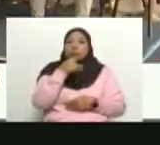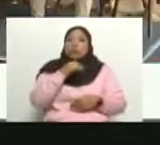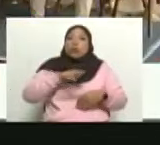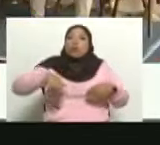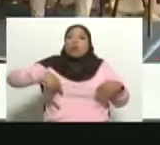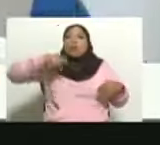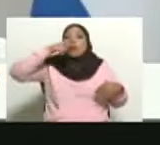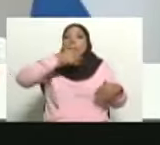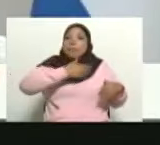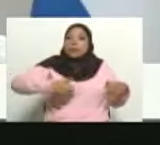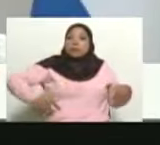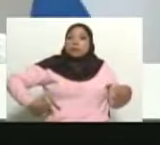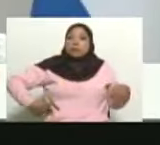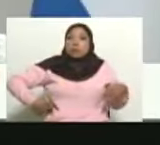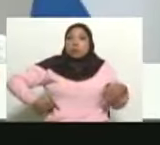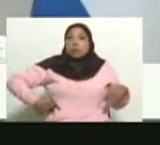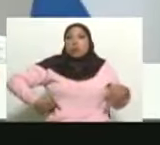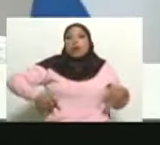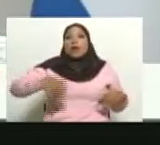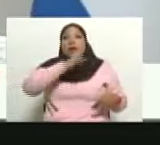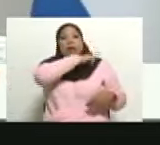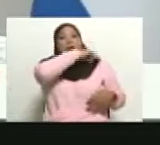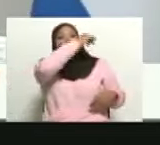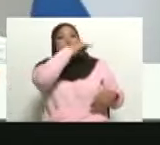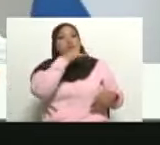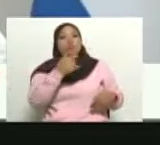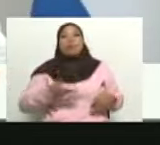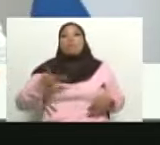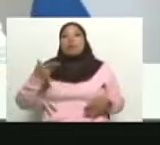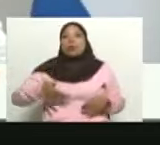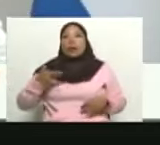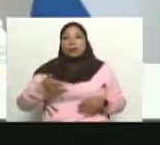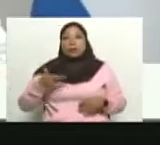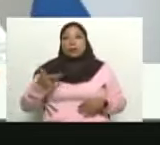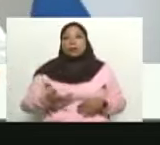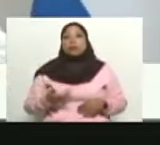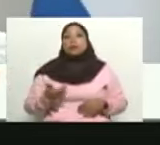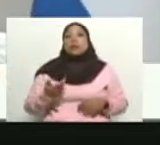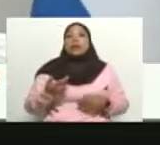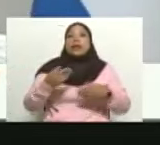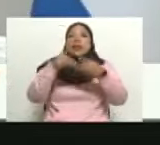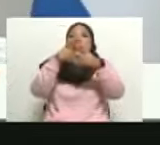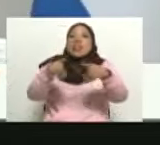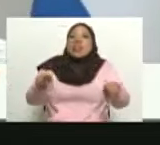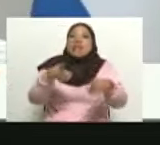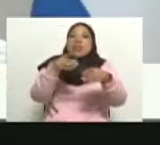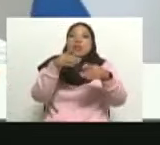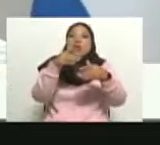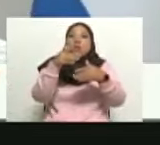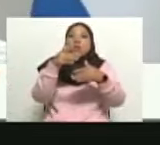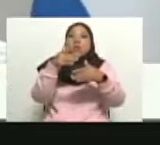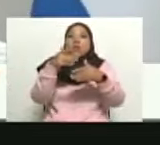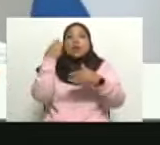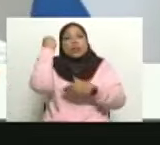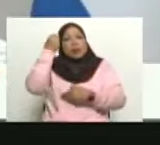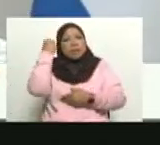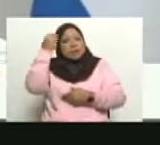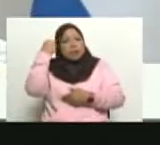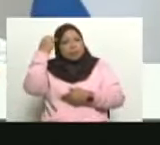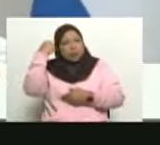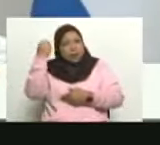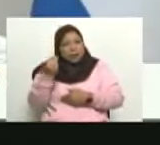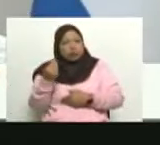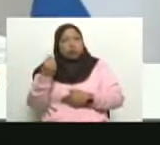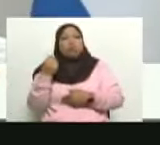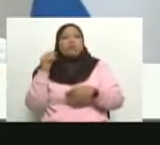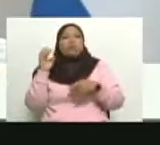nuestro presidente, nuestro mandatario, nuestro jefe de Estado han dado un paso importante en separar de la ideologización,